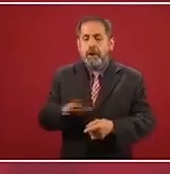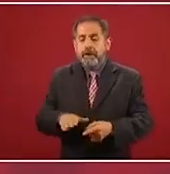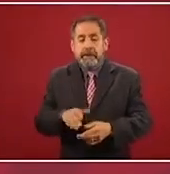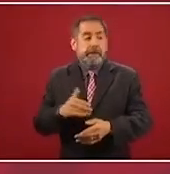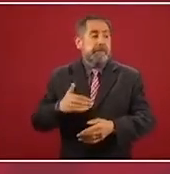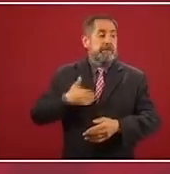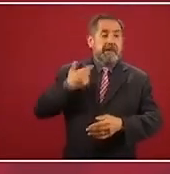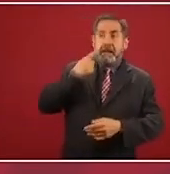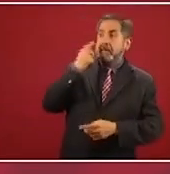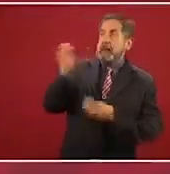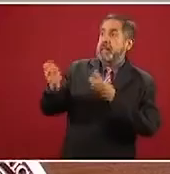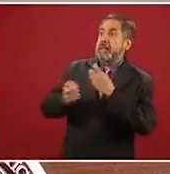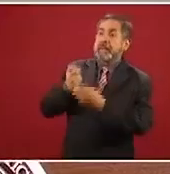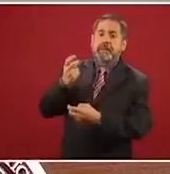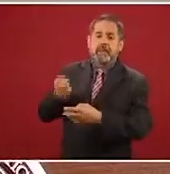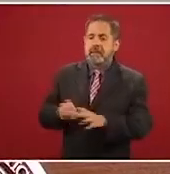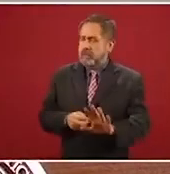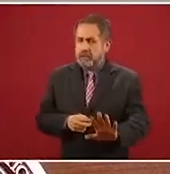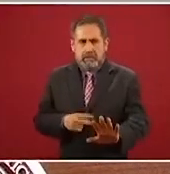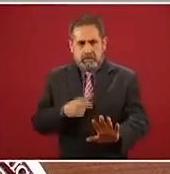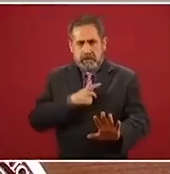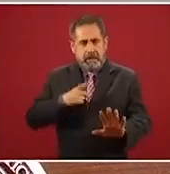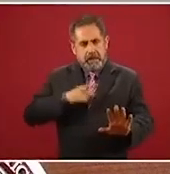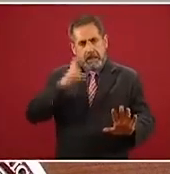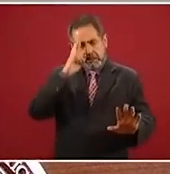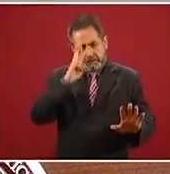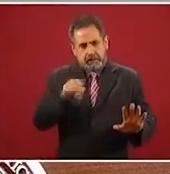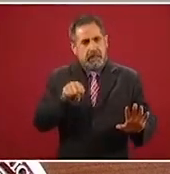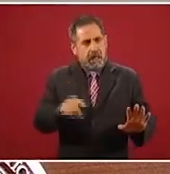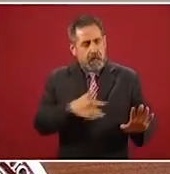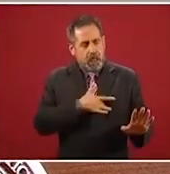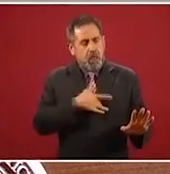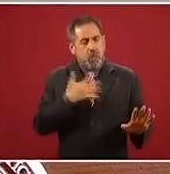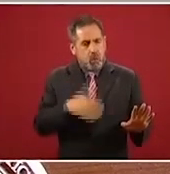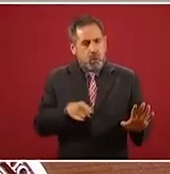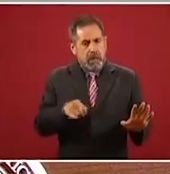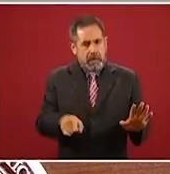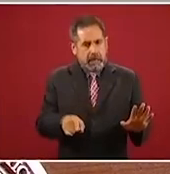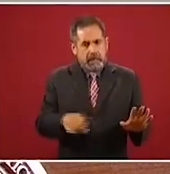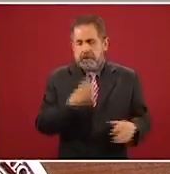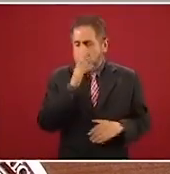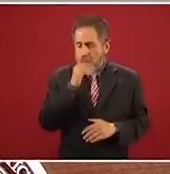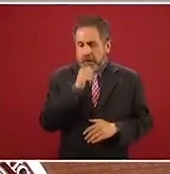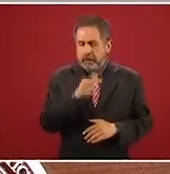utilizar el dolor de la gente, no se puede medrar.